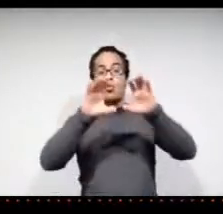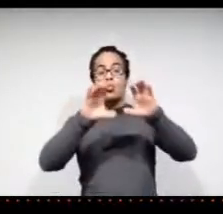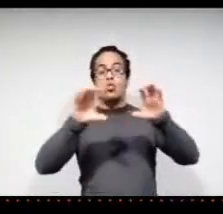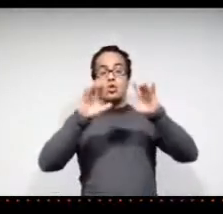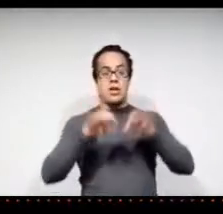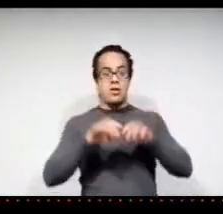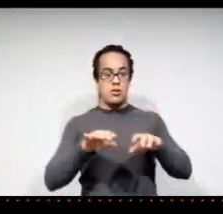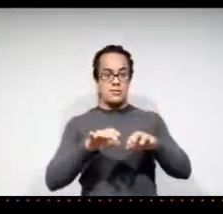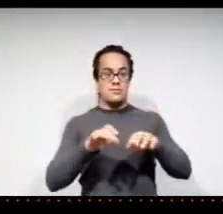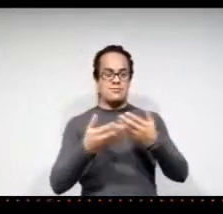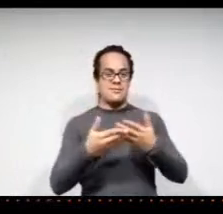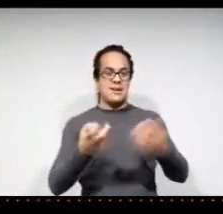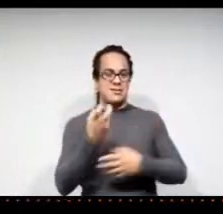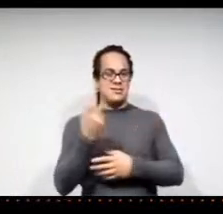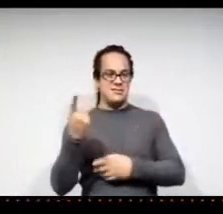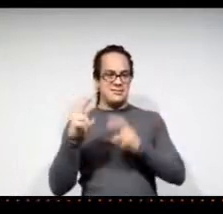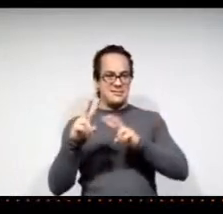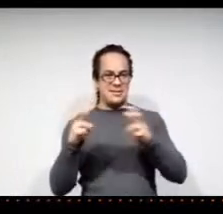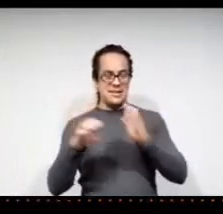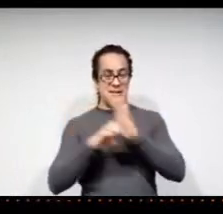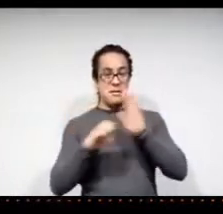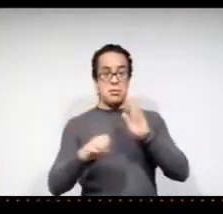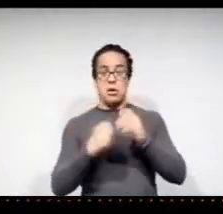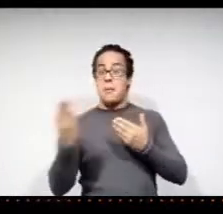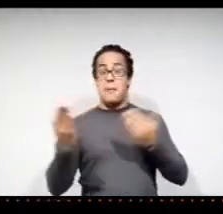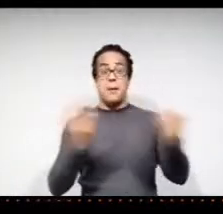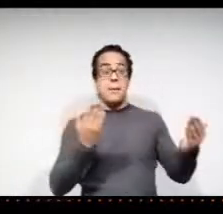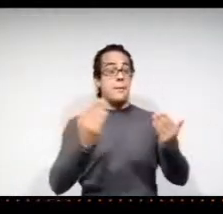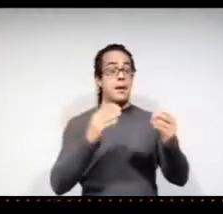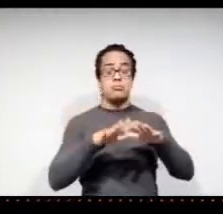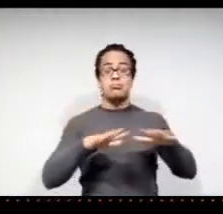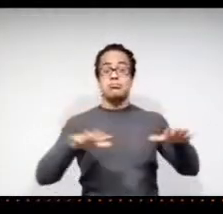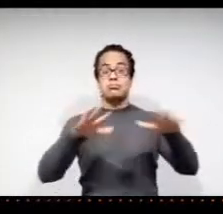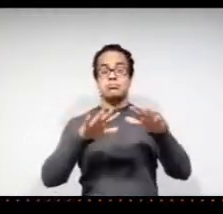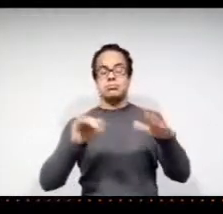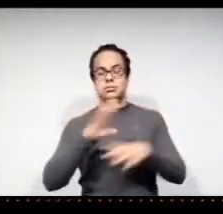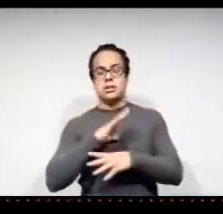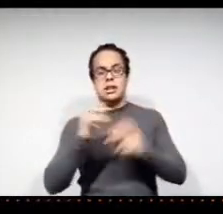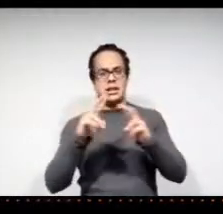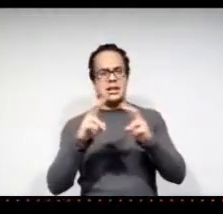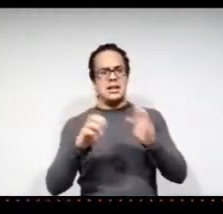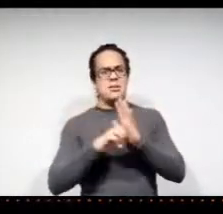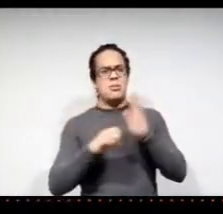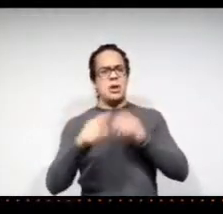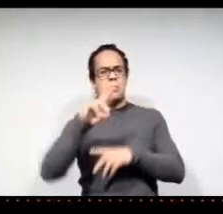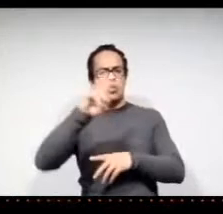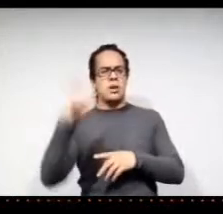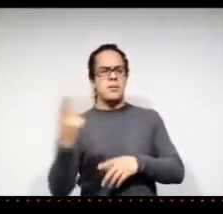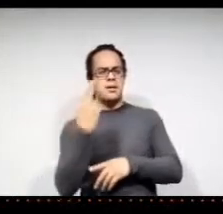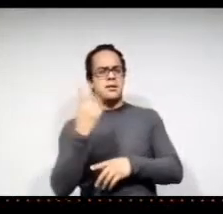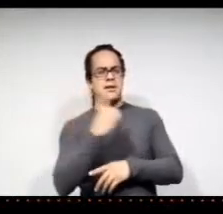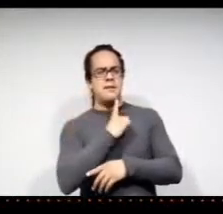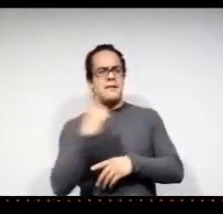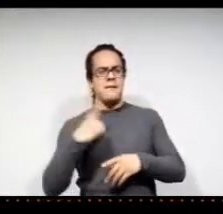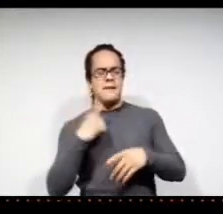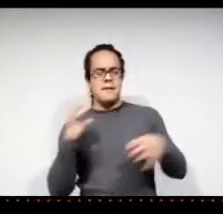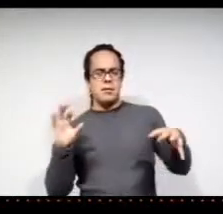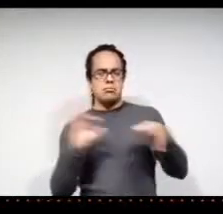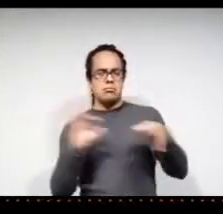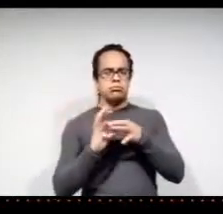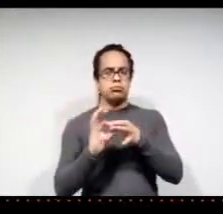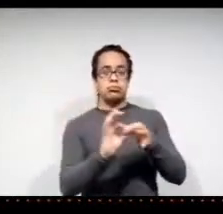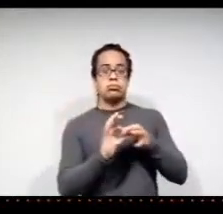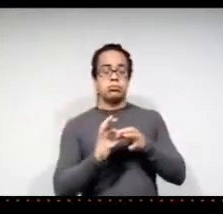on demand, de bajo demanda, se habla de una tedificación de la universidad, de una moquización de la